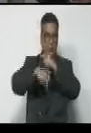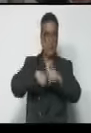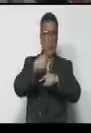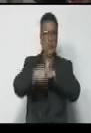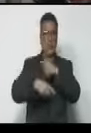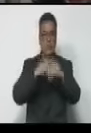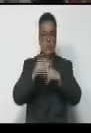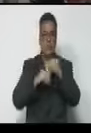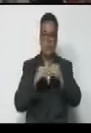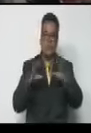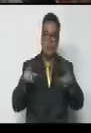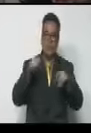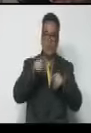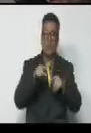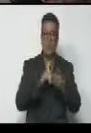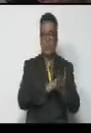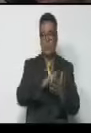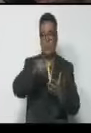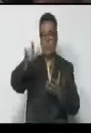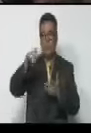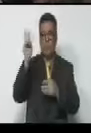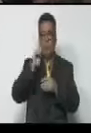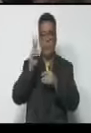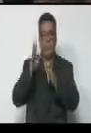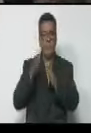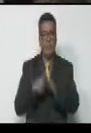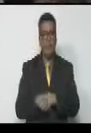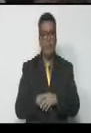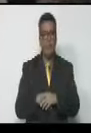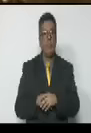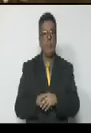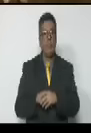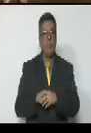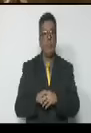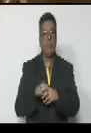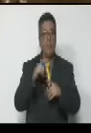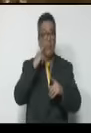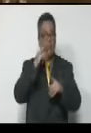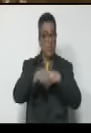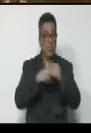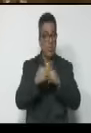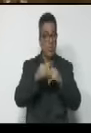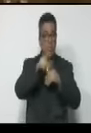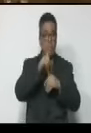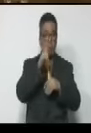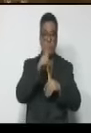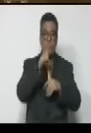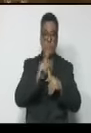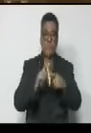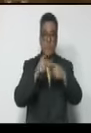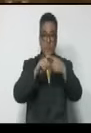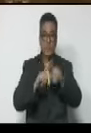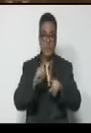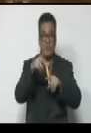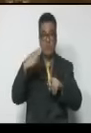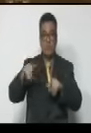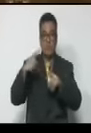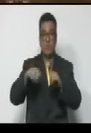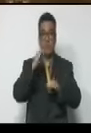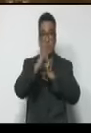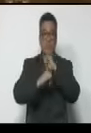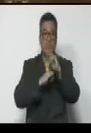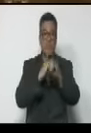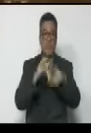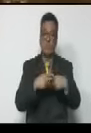posterior destrucción de la aeronave venezolana viola flagrantemente los principios del derecho